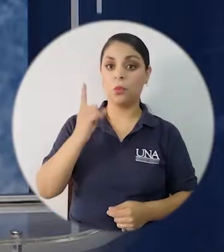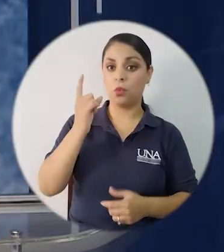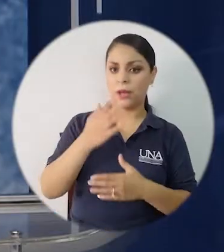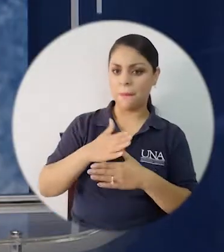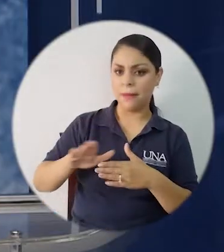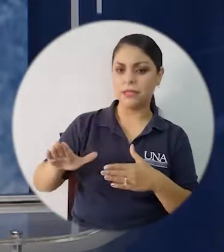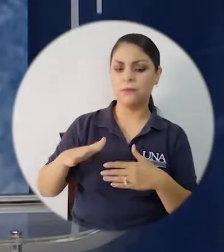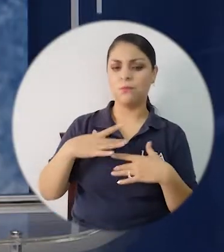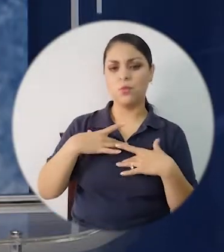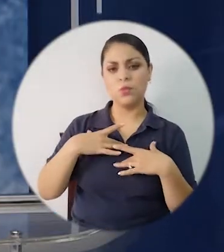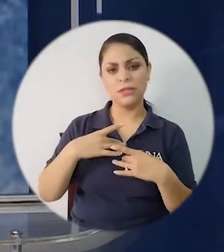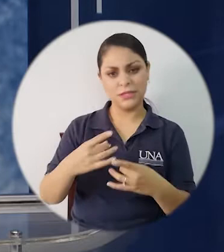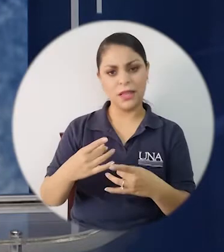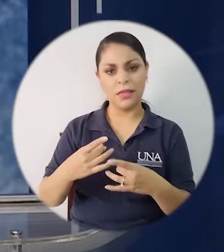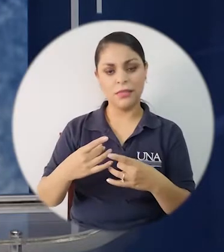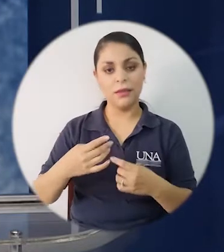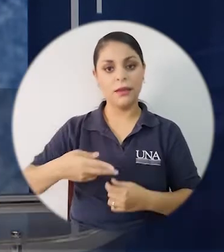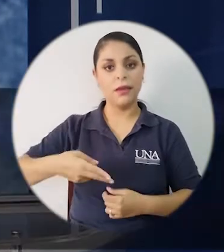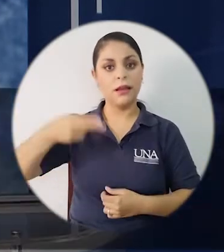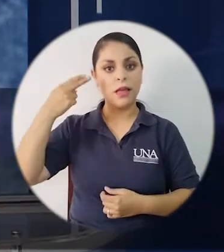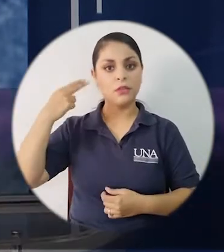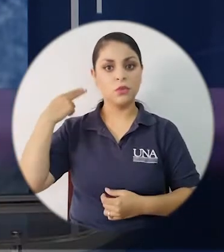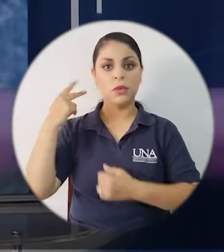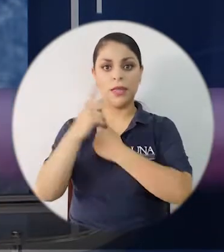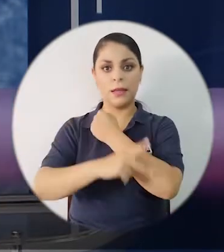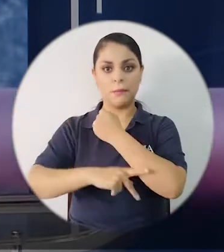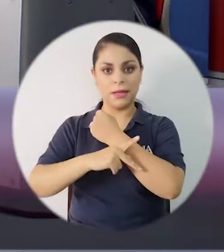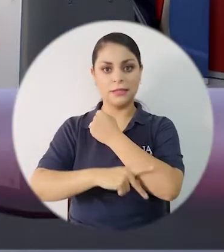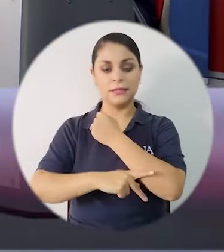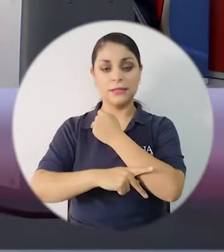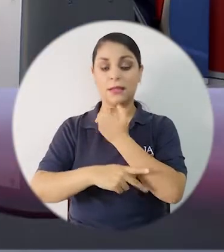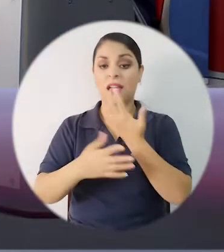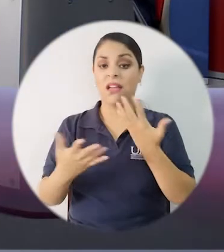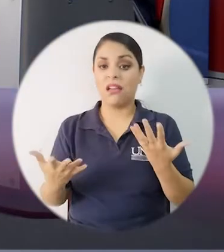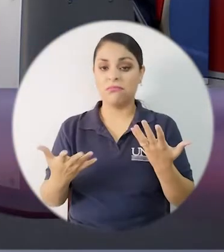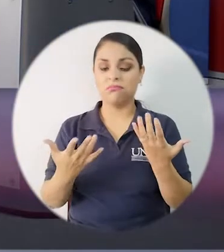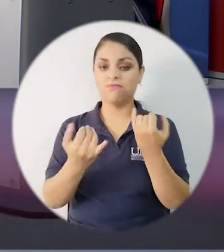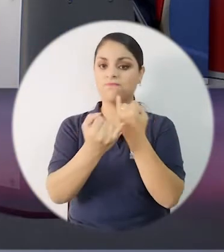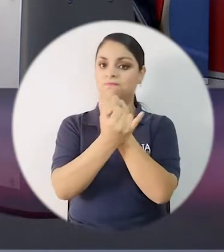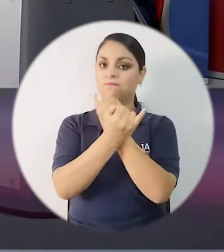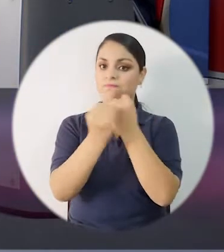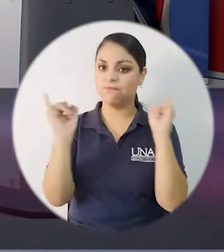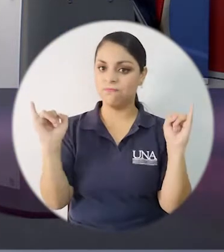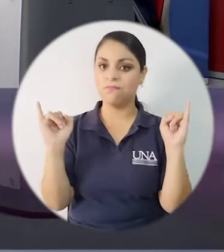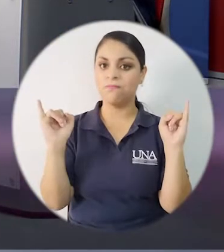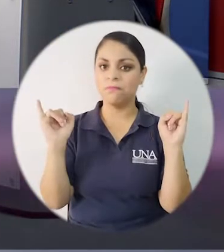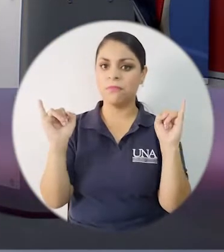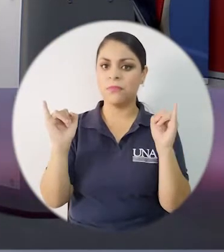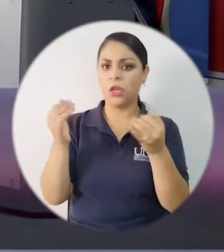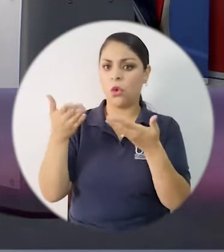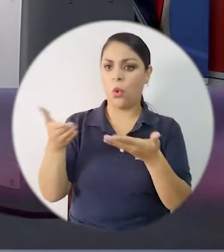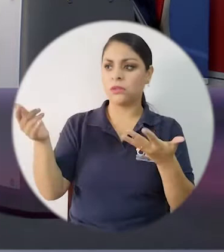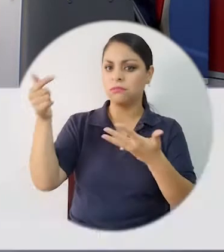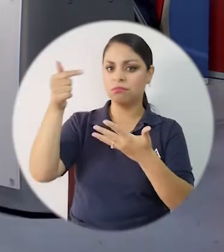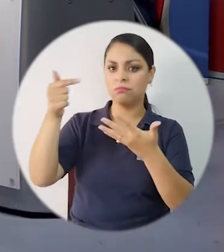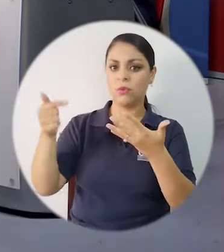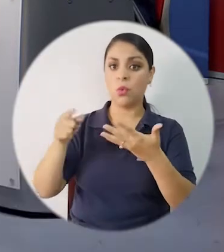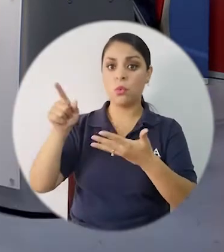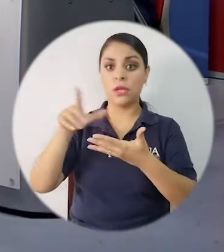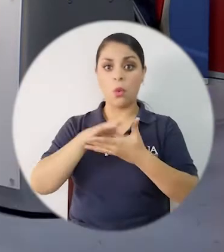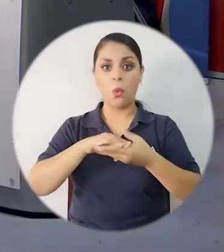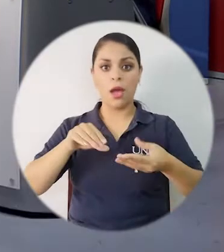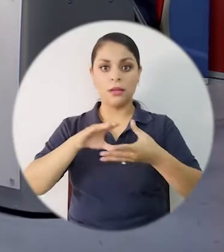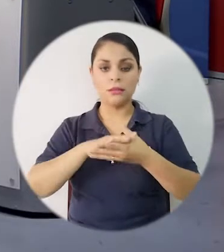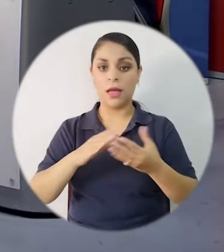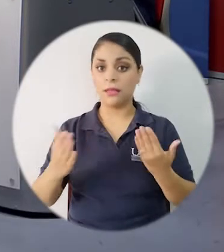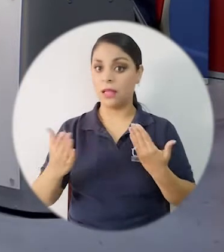Una parte muy interesante de la historia del país, precisamente esta de la independencia y estas cosas que usted nos está